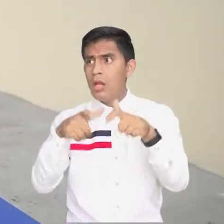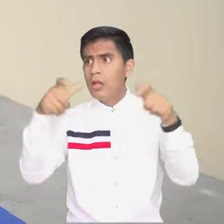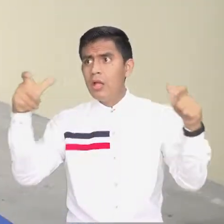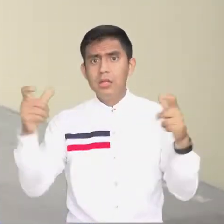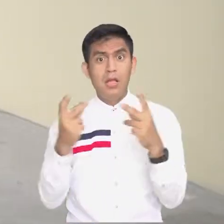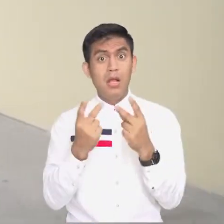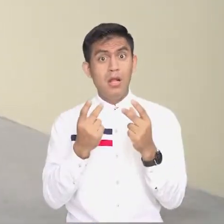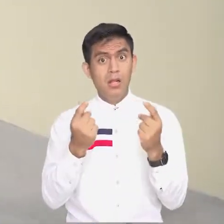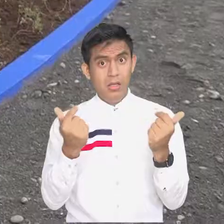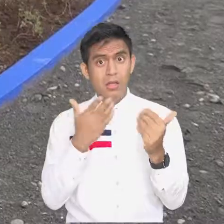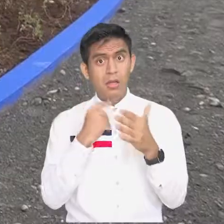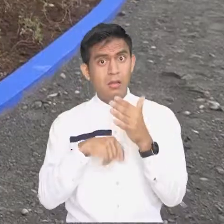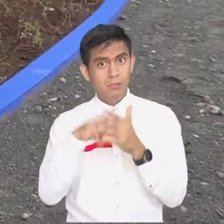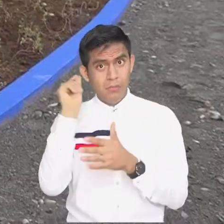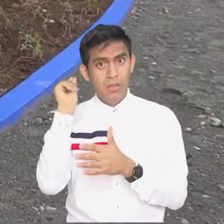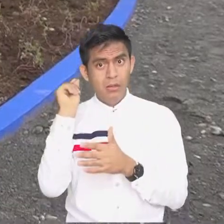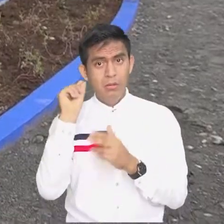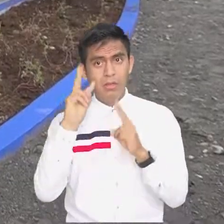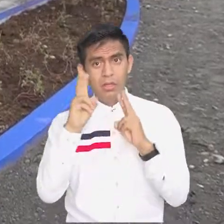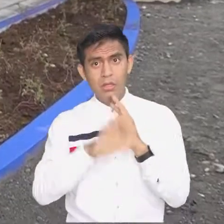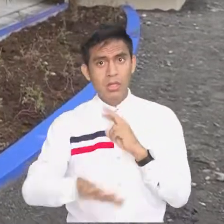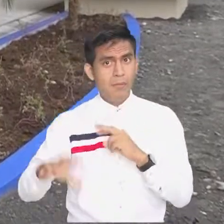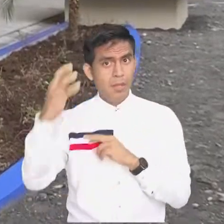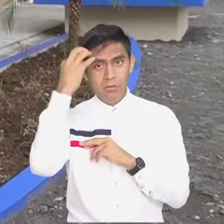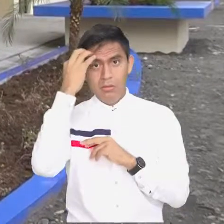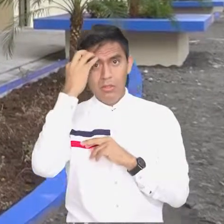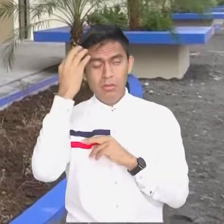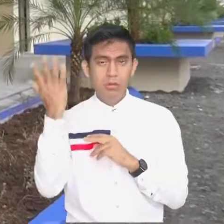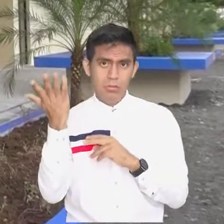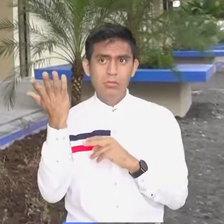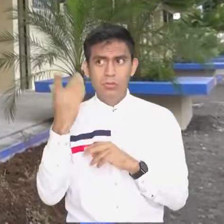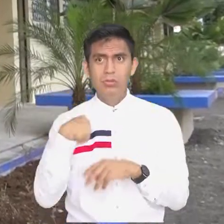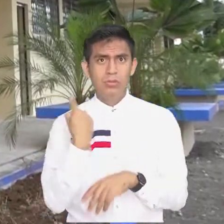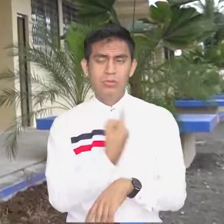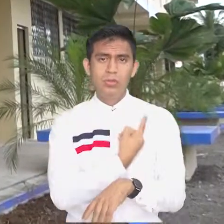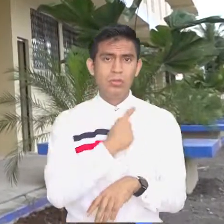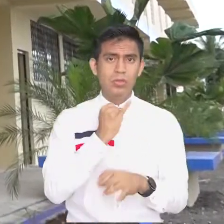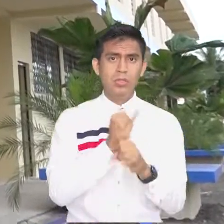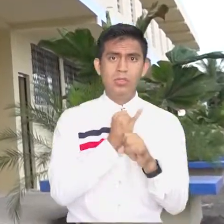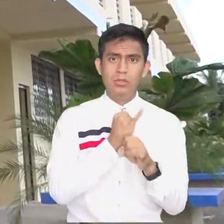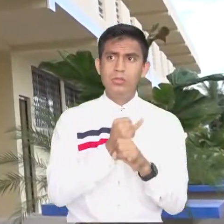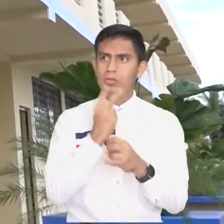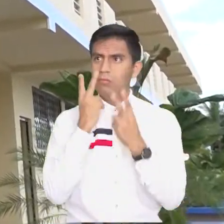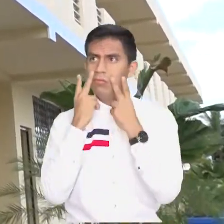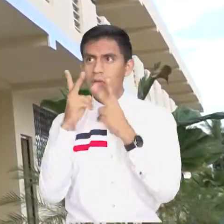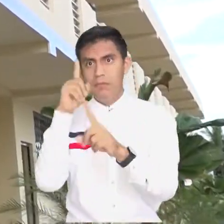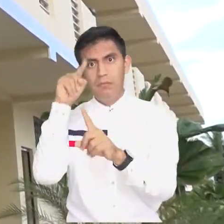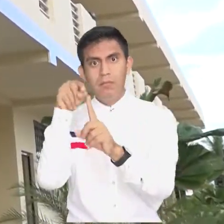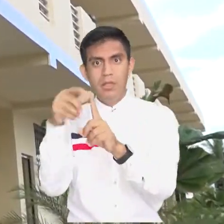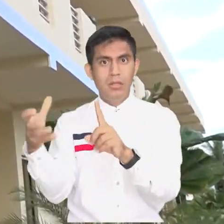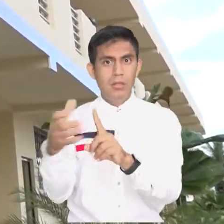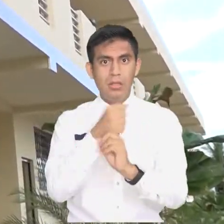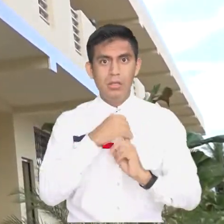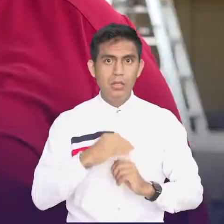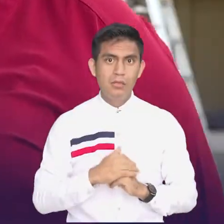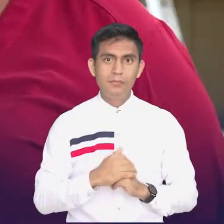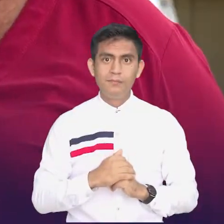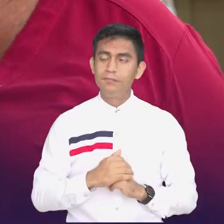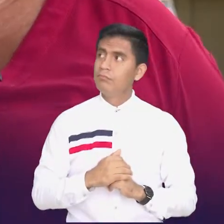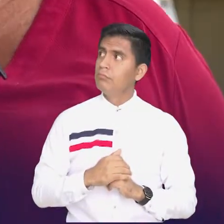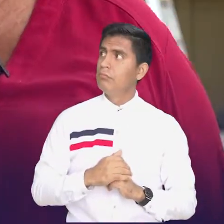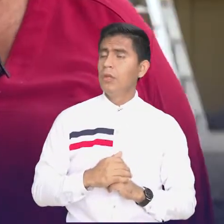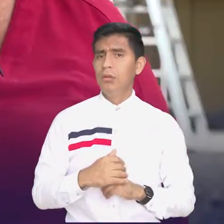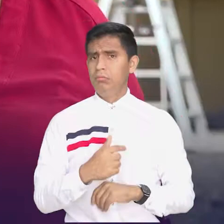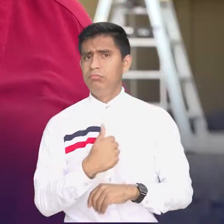los estándares de calidad, ¿sí? A nivel educativo, que es lo que nosotros como institución perseguimos.